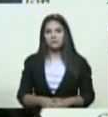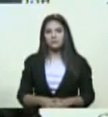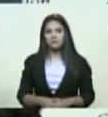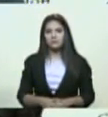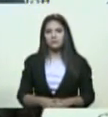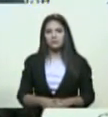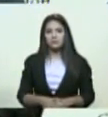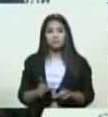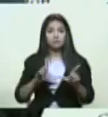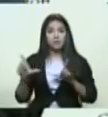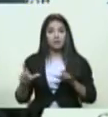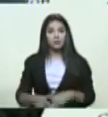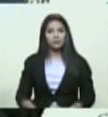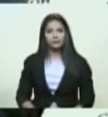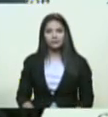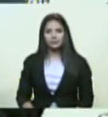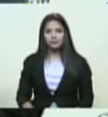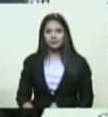¿Estamos listos?